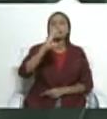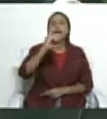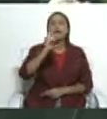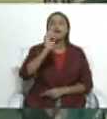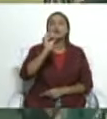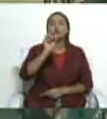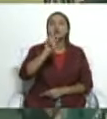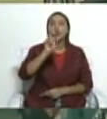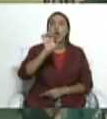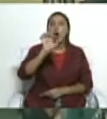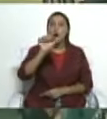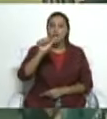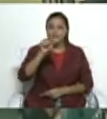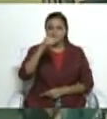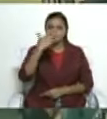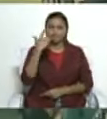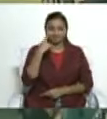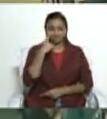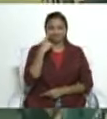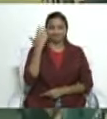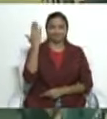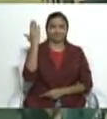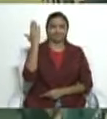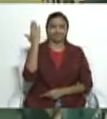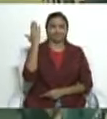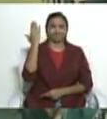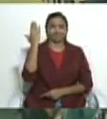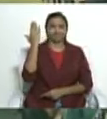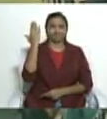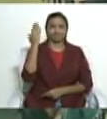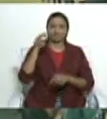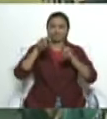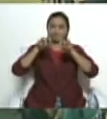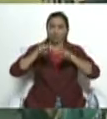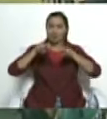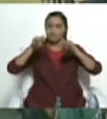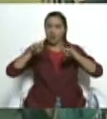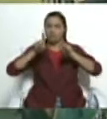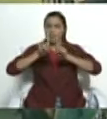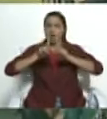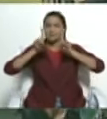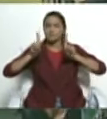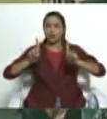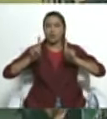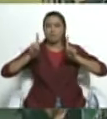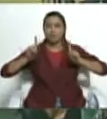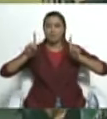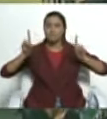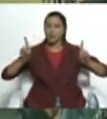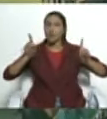doctor Parica, rector y doctor Conrado Pérez, rector y